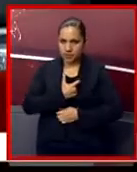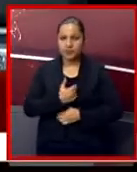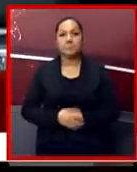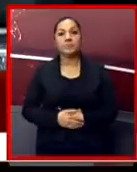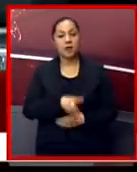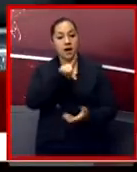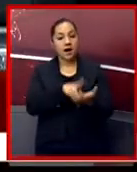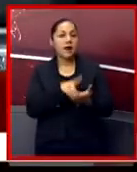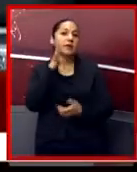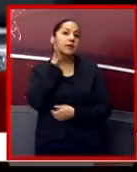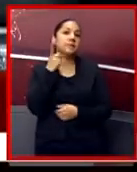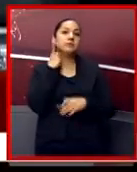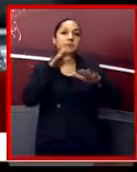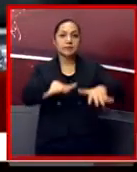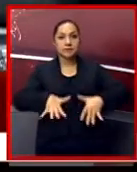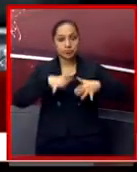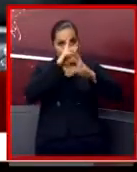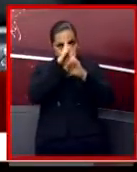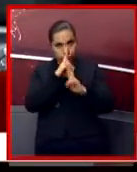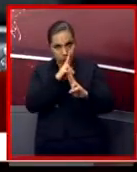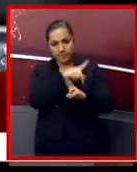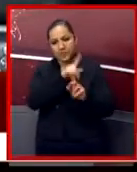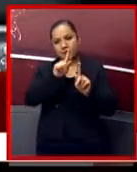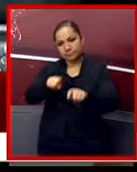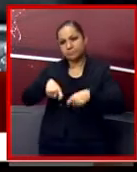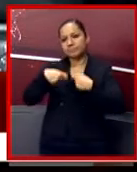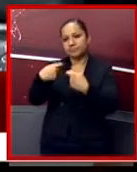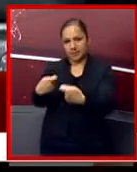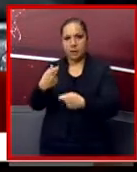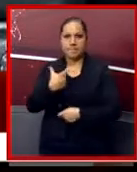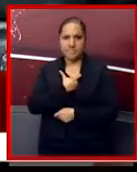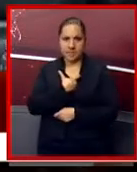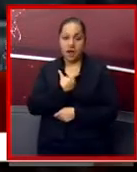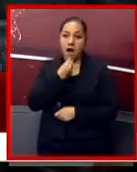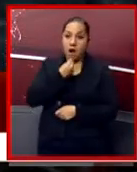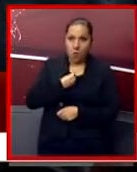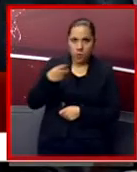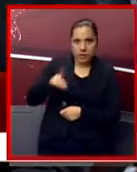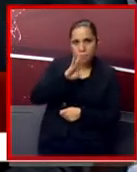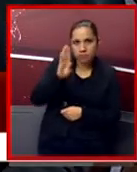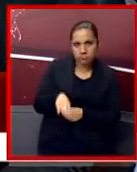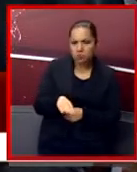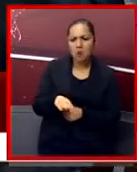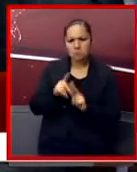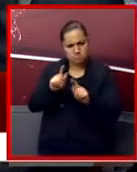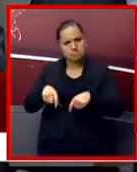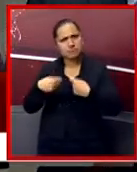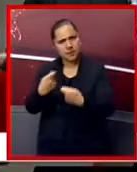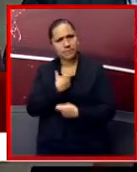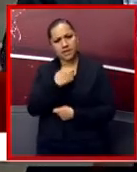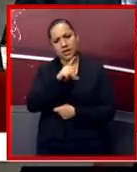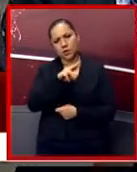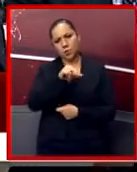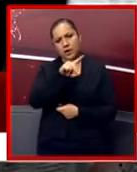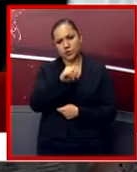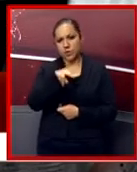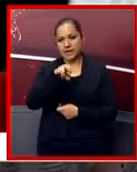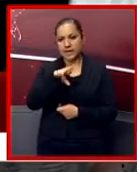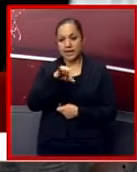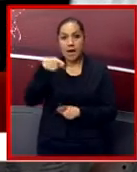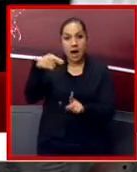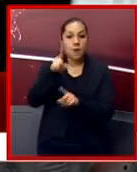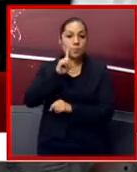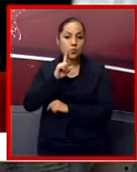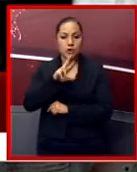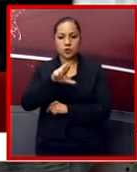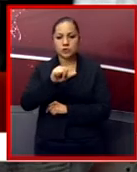de Diputados otorgó post-mortem la medalla al mérito cívico Eduardo Neri, legisladores de 1913, a